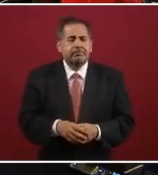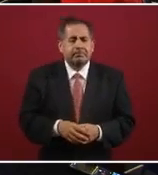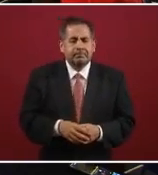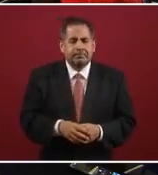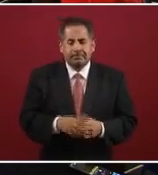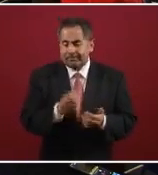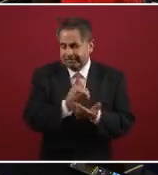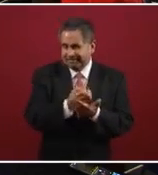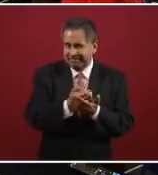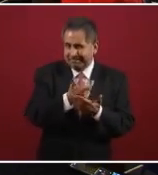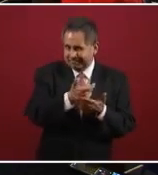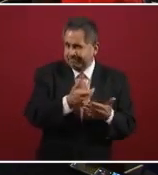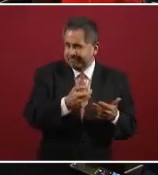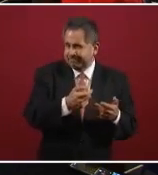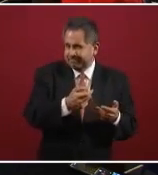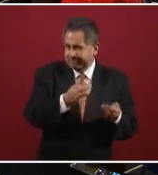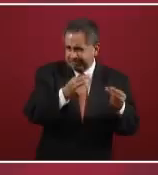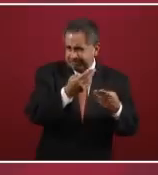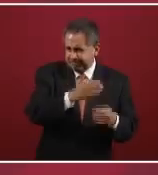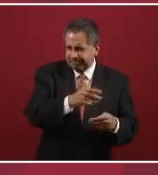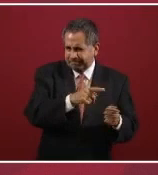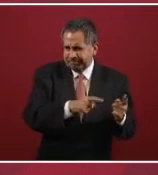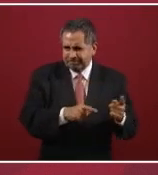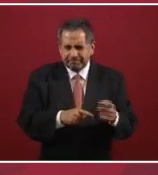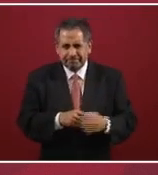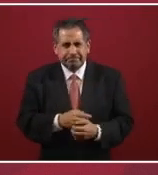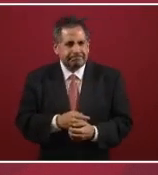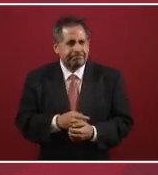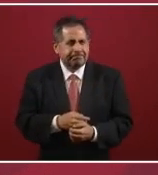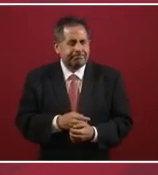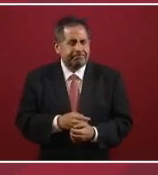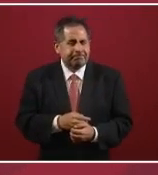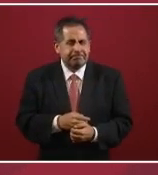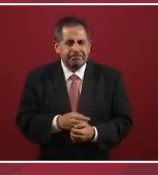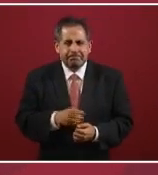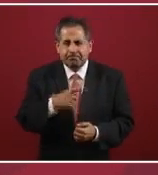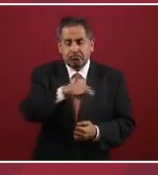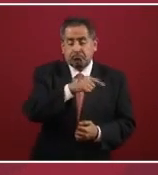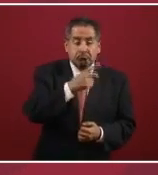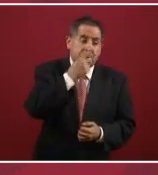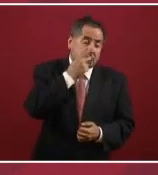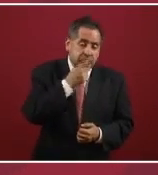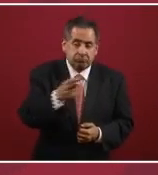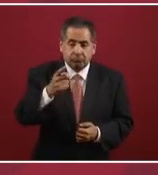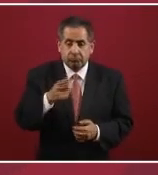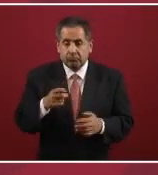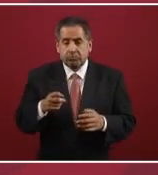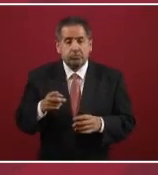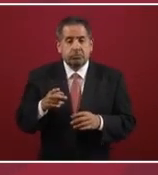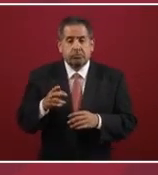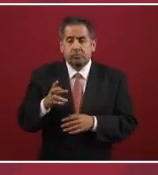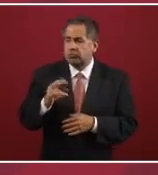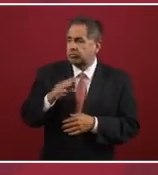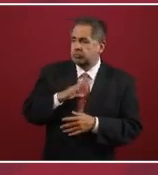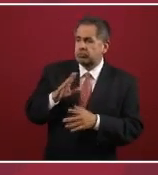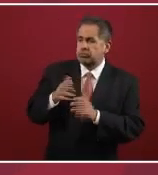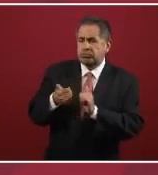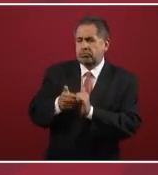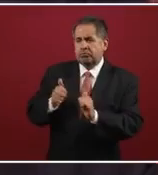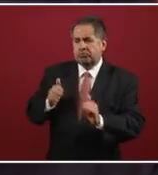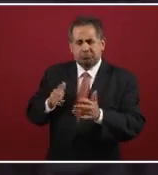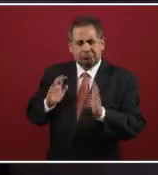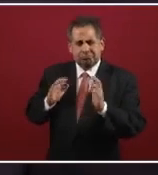financieras están sosteniendo de que no hay recesión